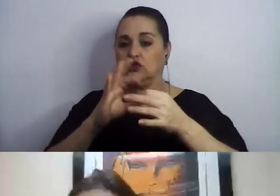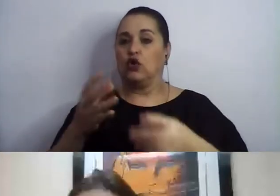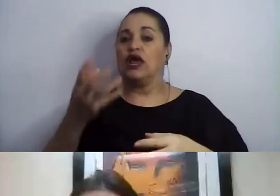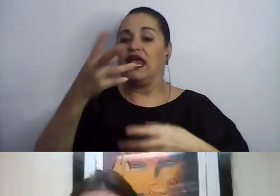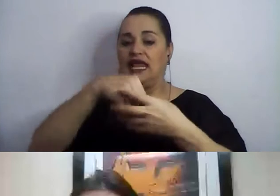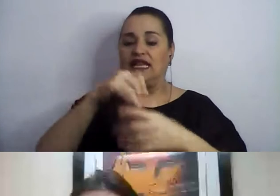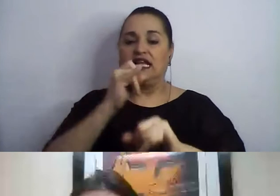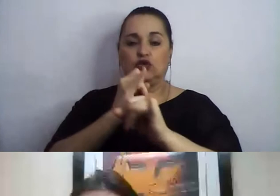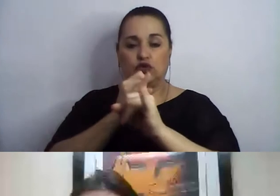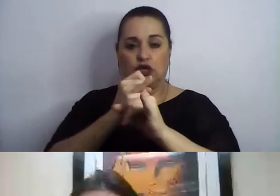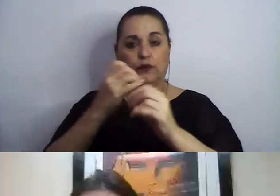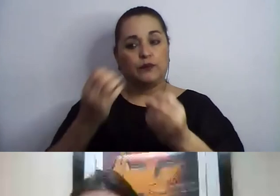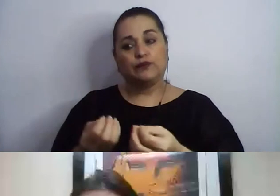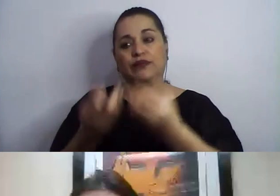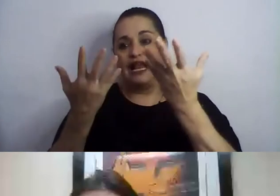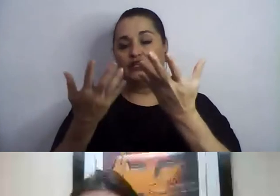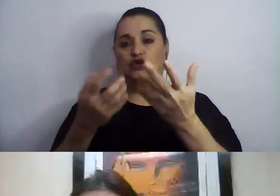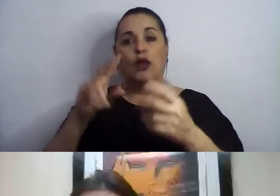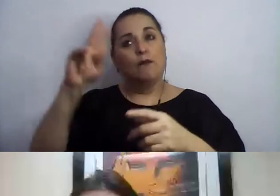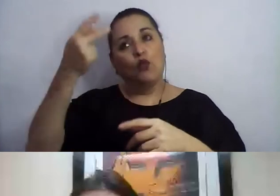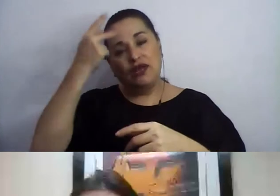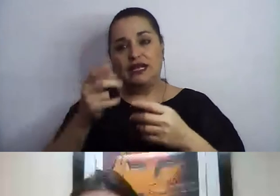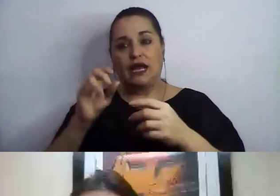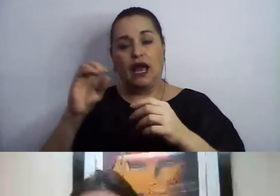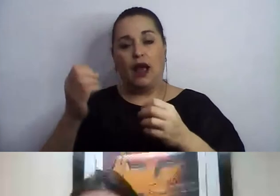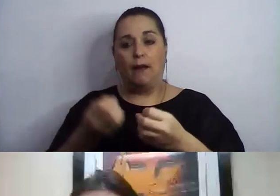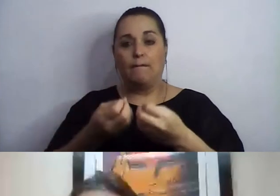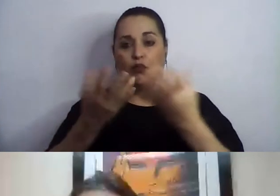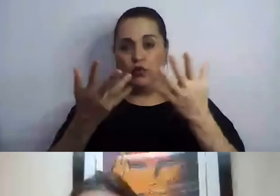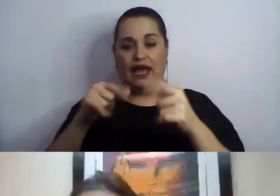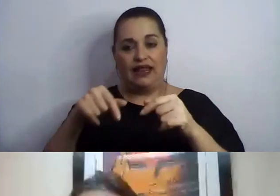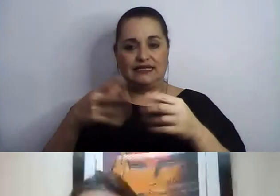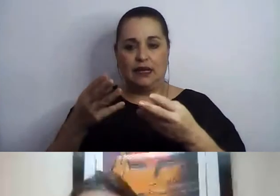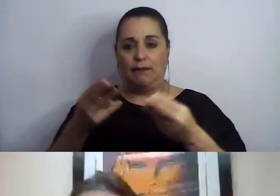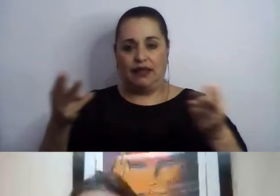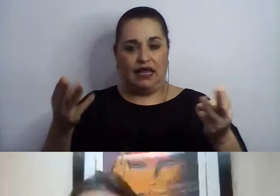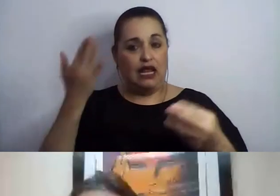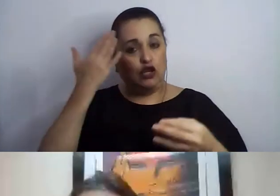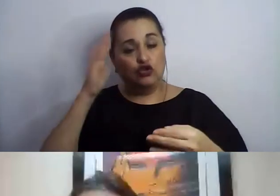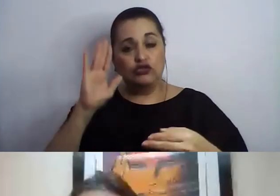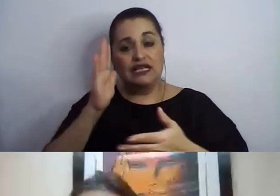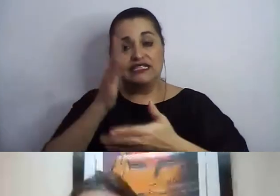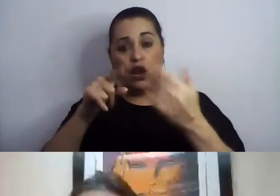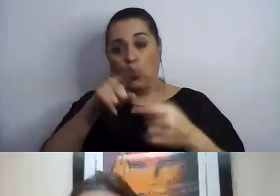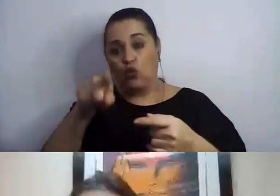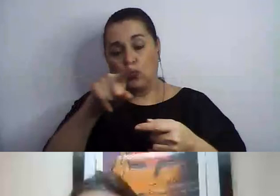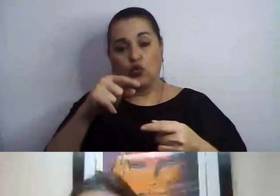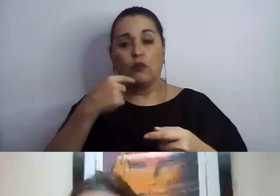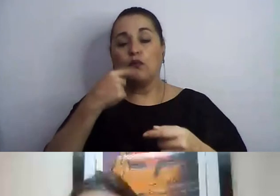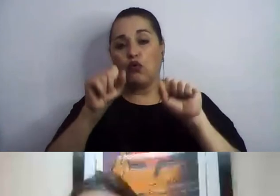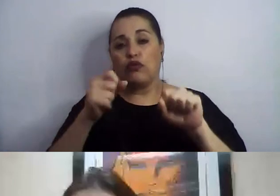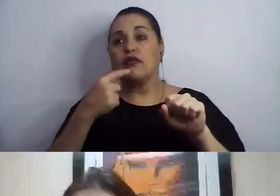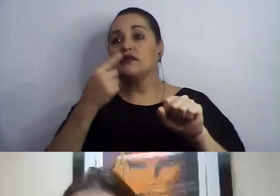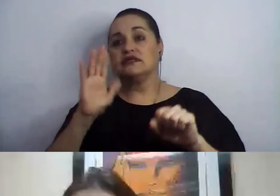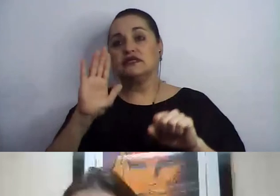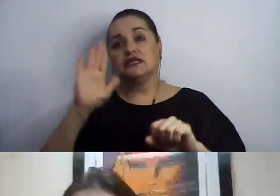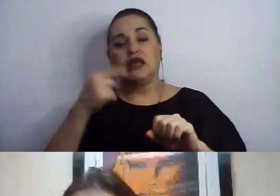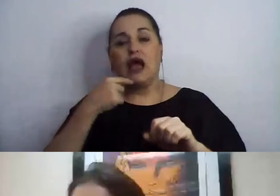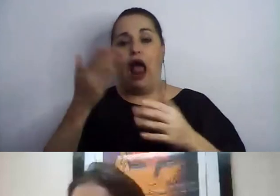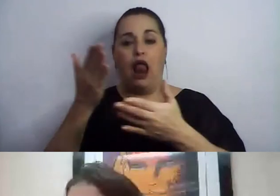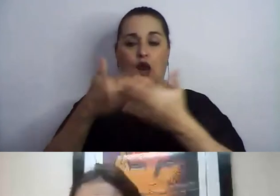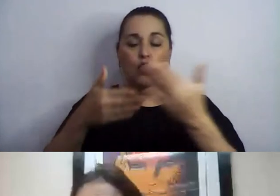y generación de política pública en esta materia bueno más allá no sé si alguno de los compañeros ponentes tenían una intervención al respecto